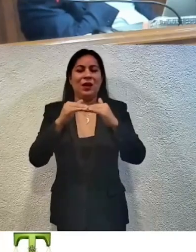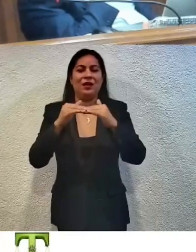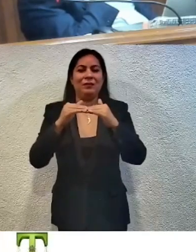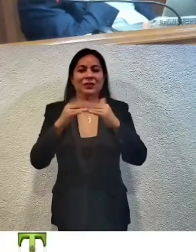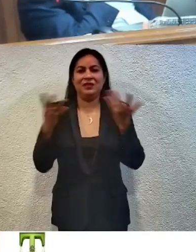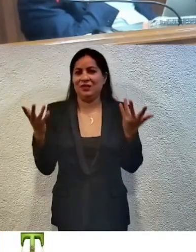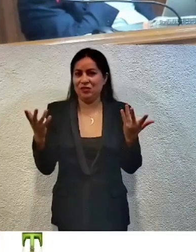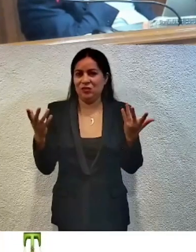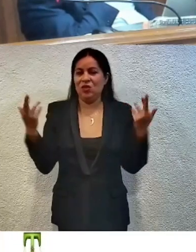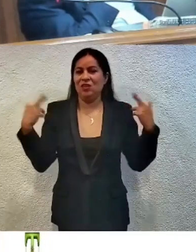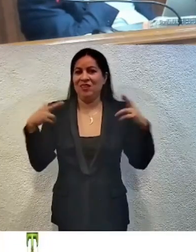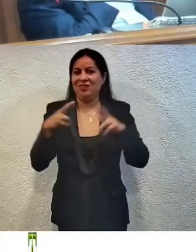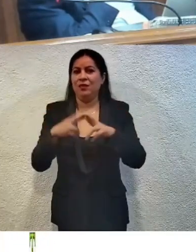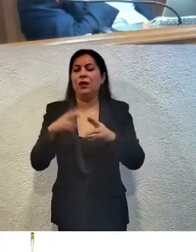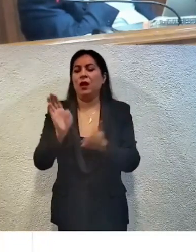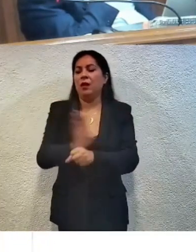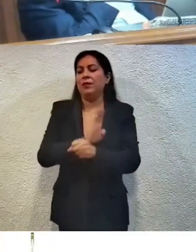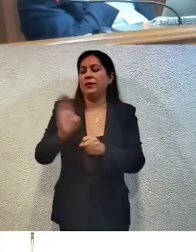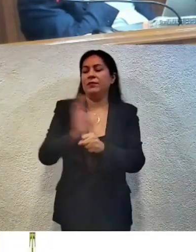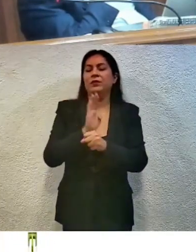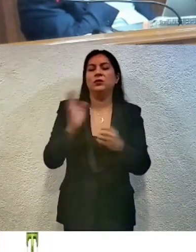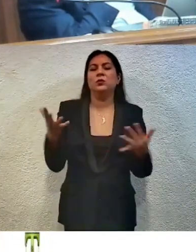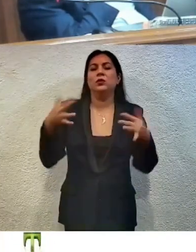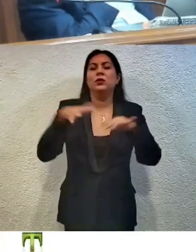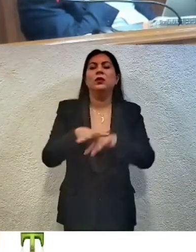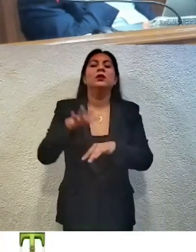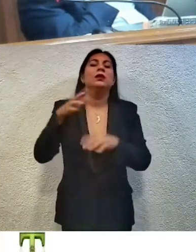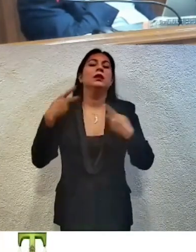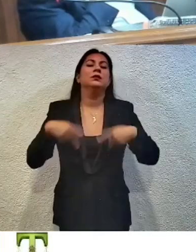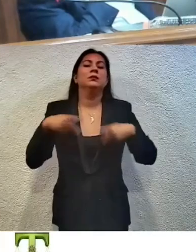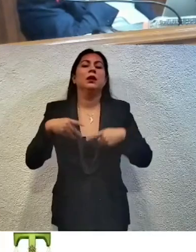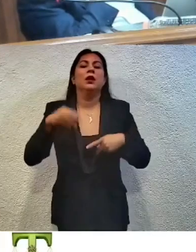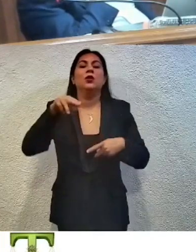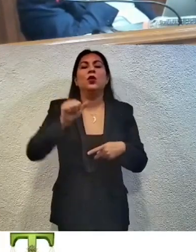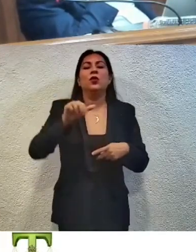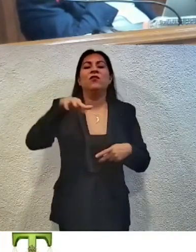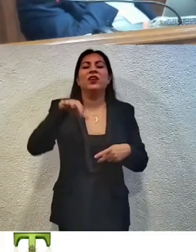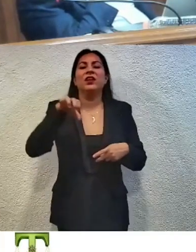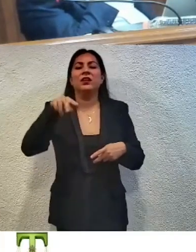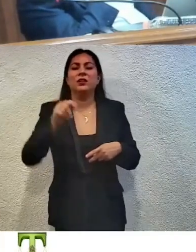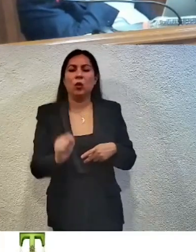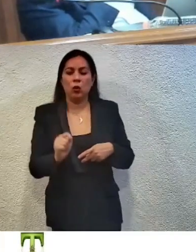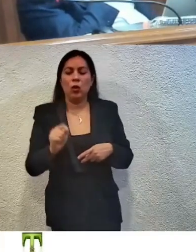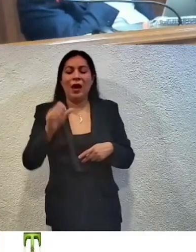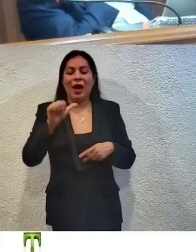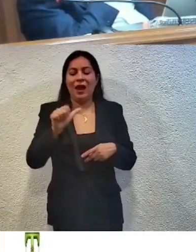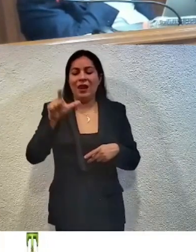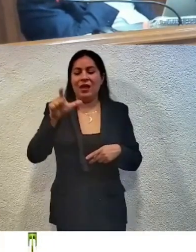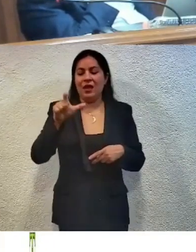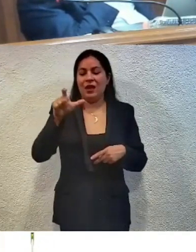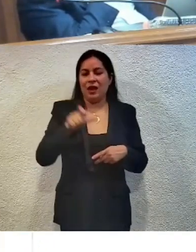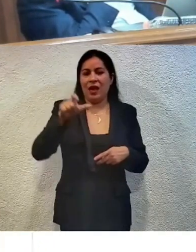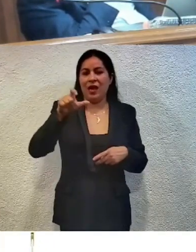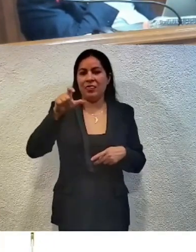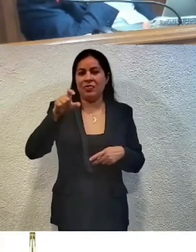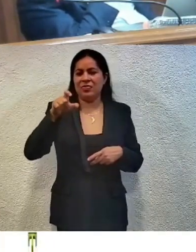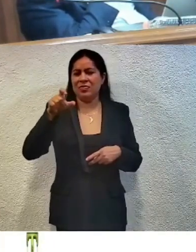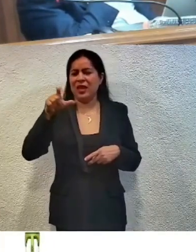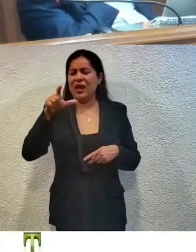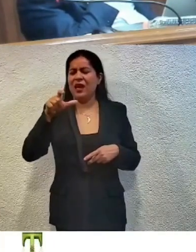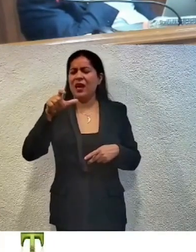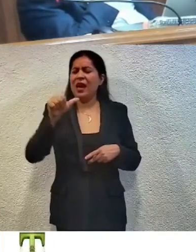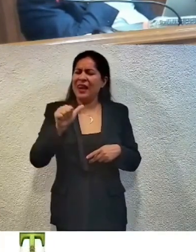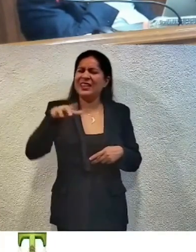proporcional otorgada a favor de la fórmula integrada por los ciudadanos Norberto Ceballos Suástegui y Alexander Genchi